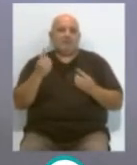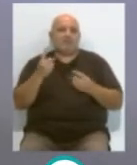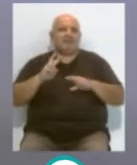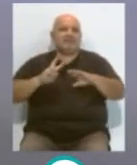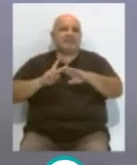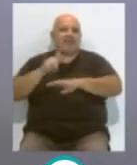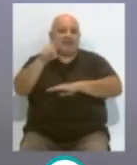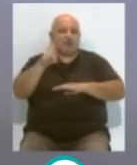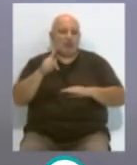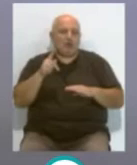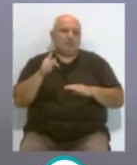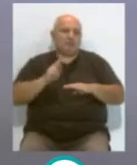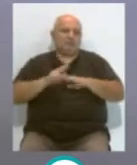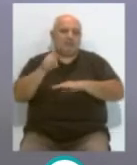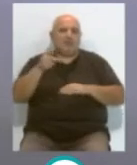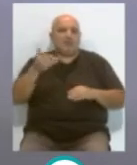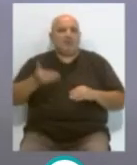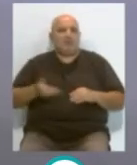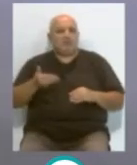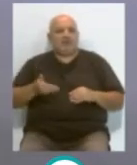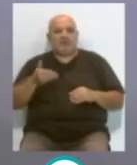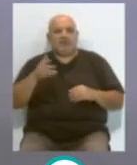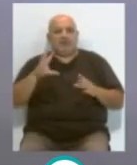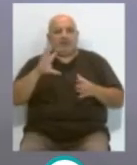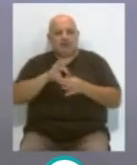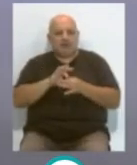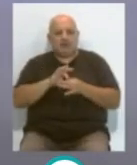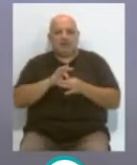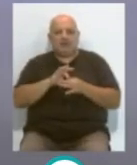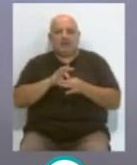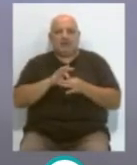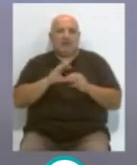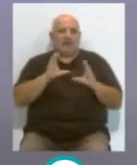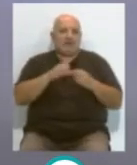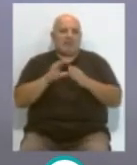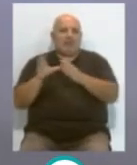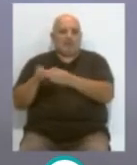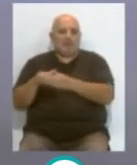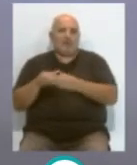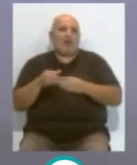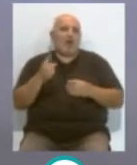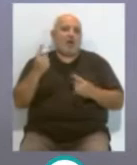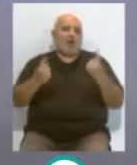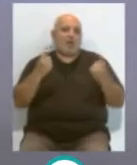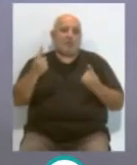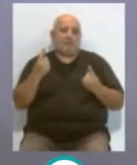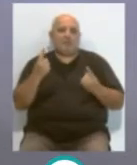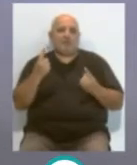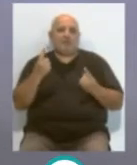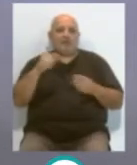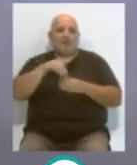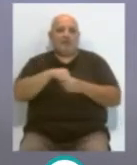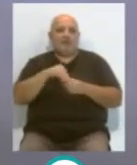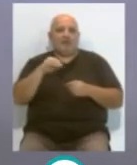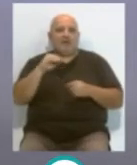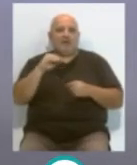salto cualitativo importantísimo de un equipo a otro. Hay otros, como bien dice